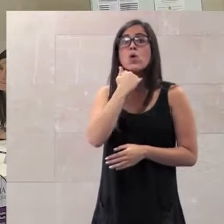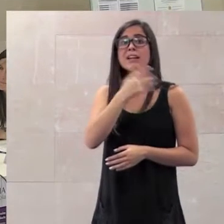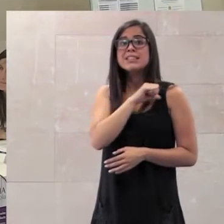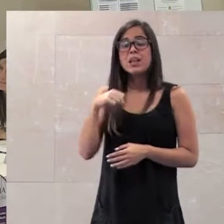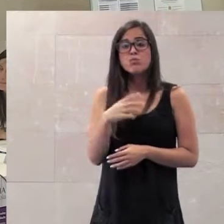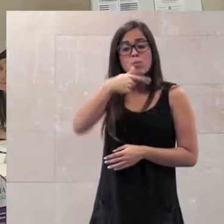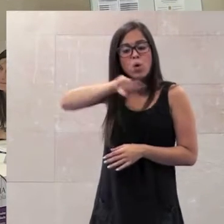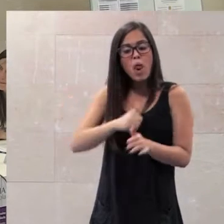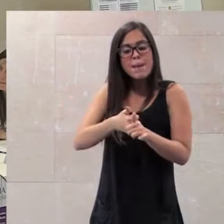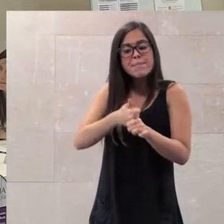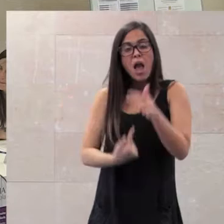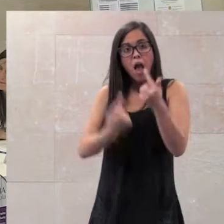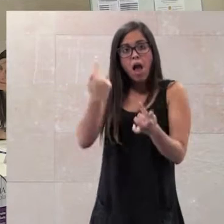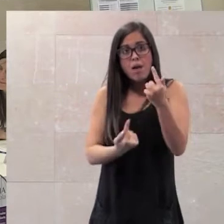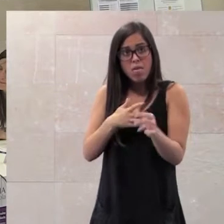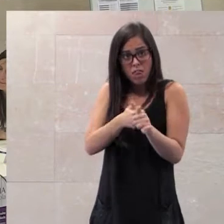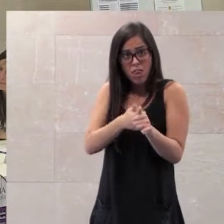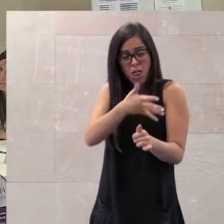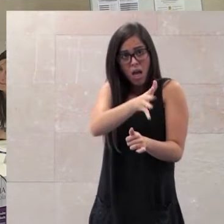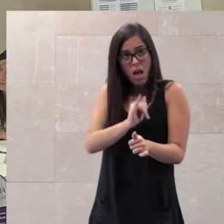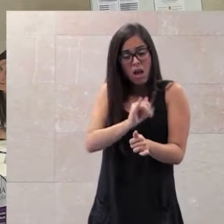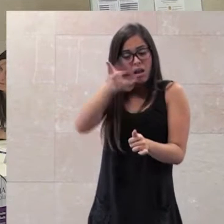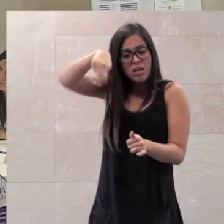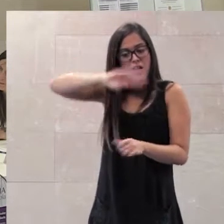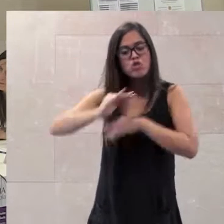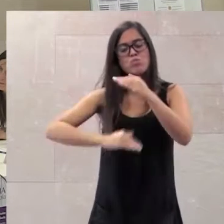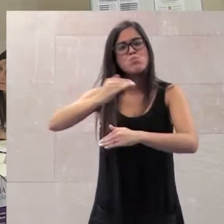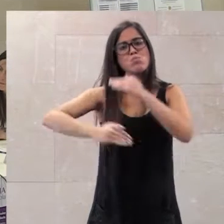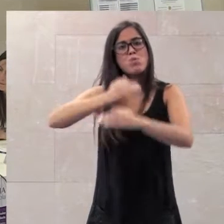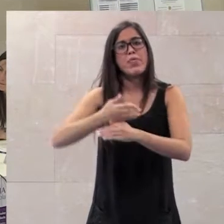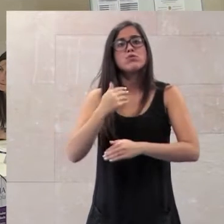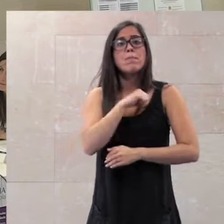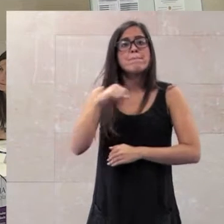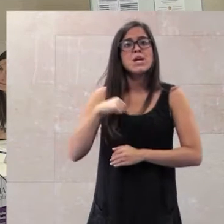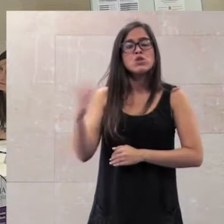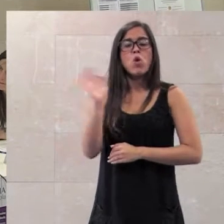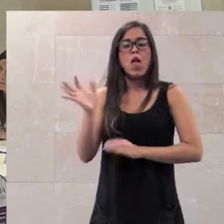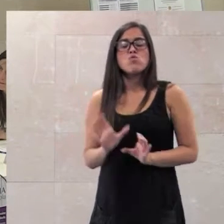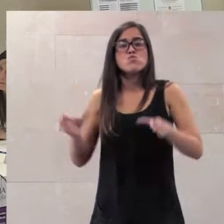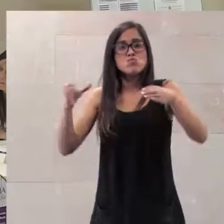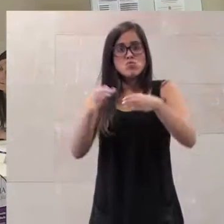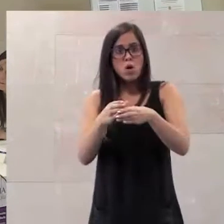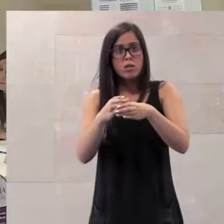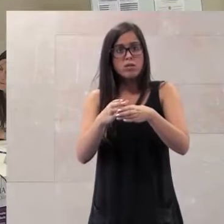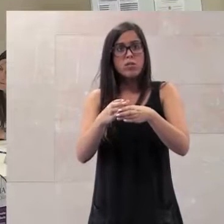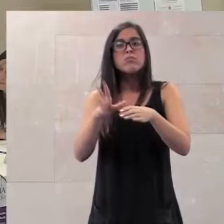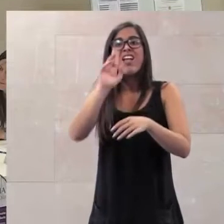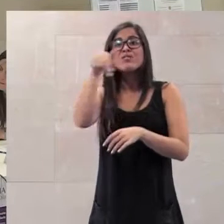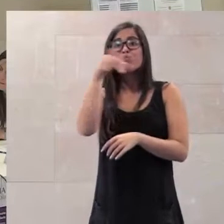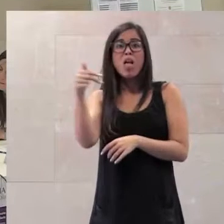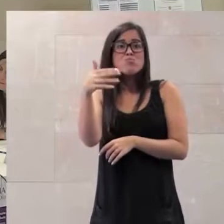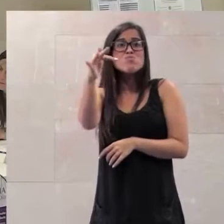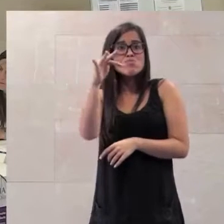apoyo puntual y que realmente están haciendo todo un proceso, desde lo muy personal a lo muy colectivo, que está teniendo muchísimos